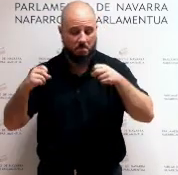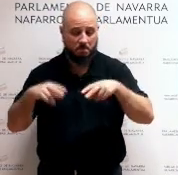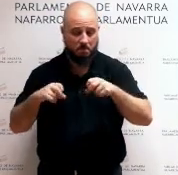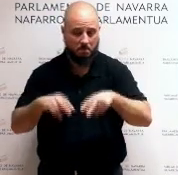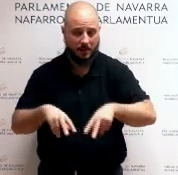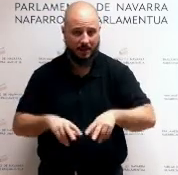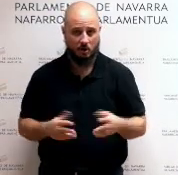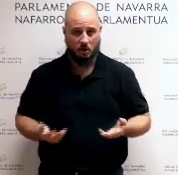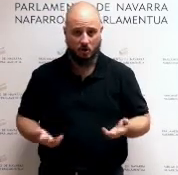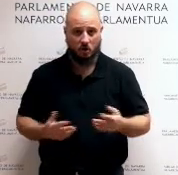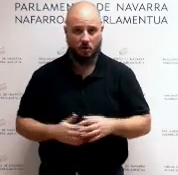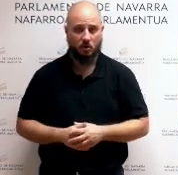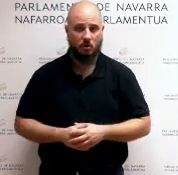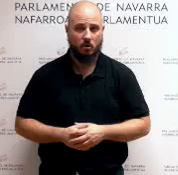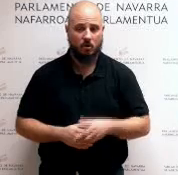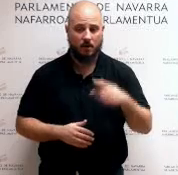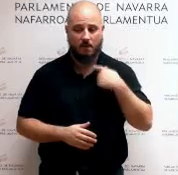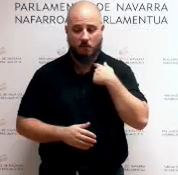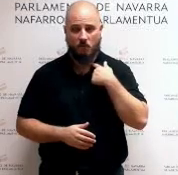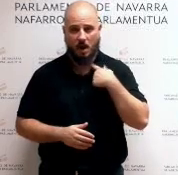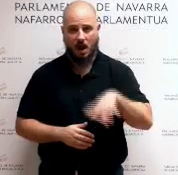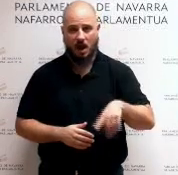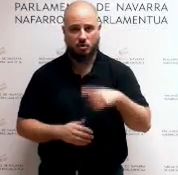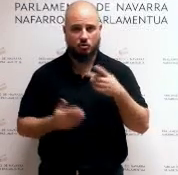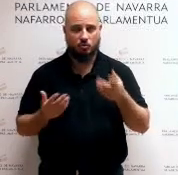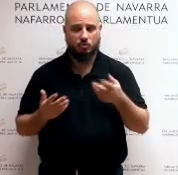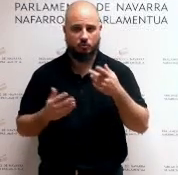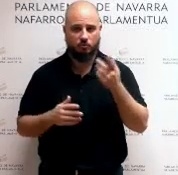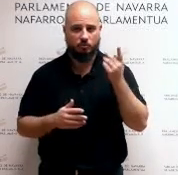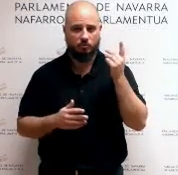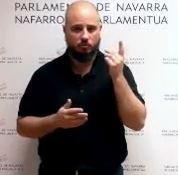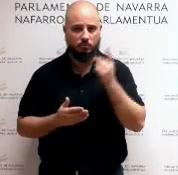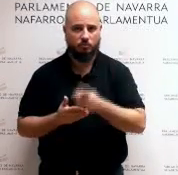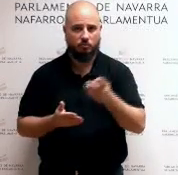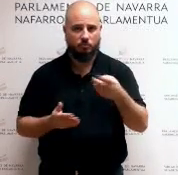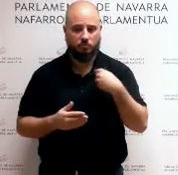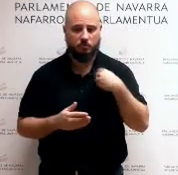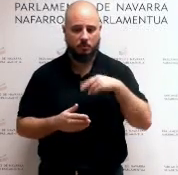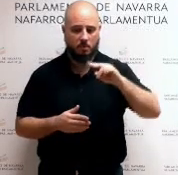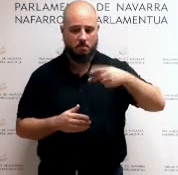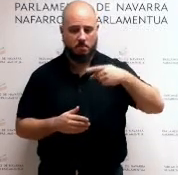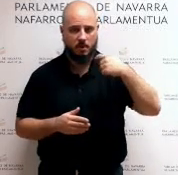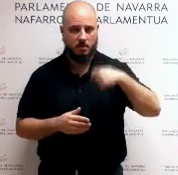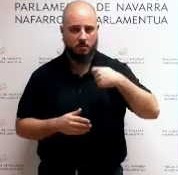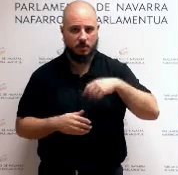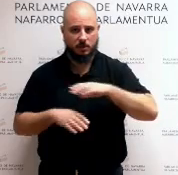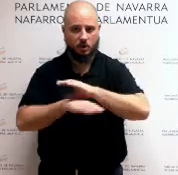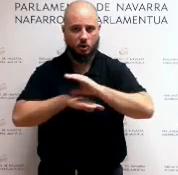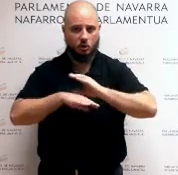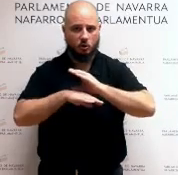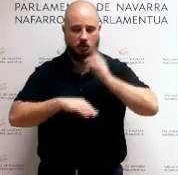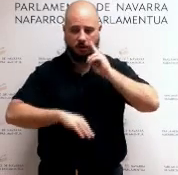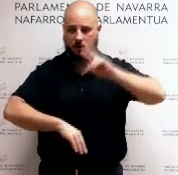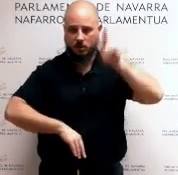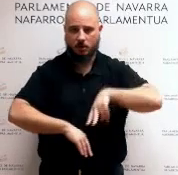fracaso continuado nos lo confirmó, como he dicho, aquí mismo la propia vicepresidenta y consejera, al asumir que la lista